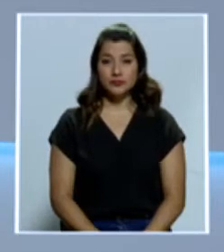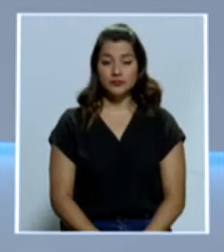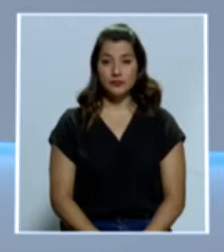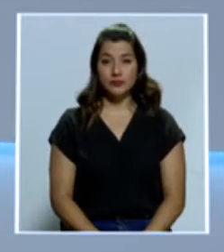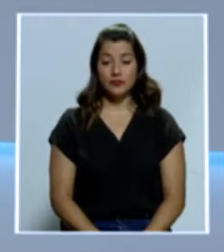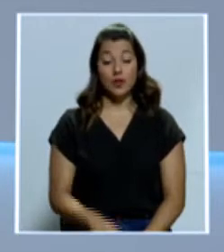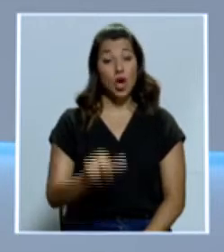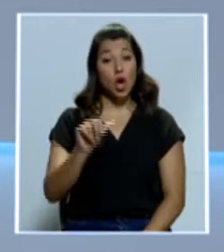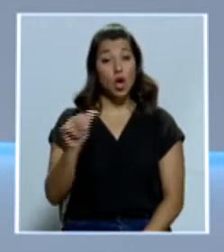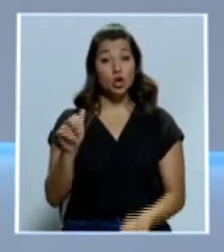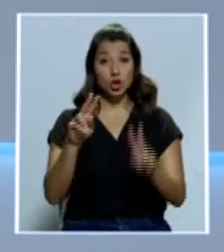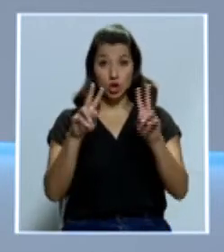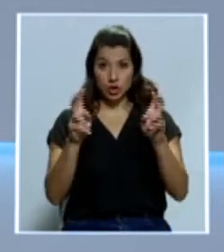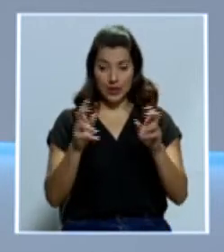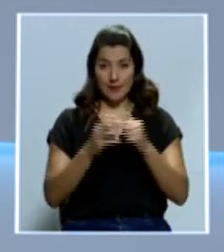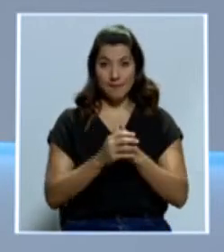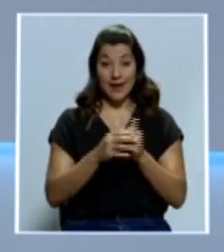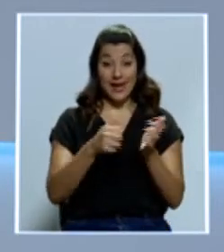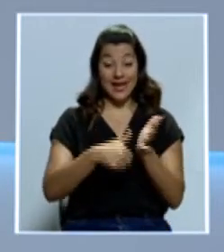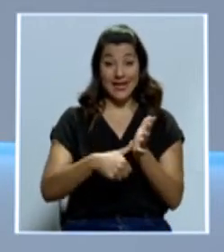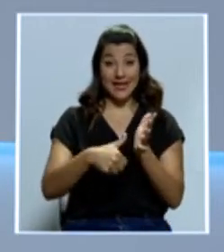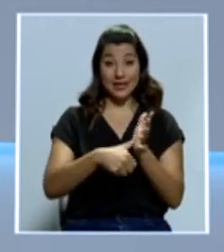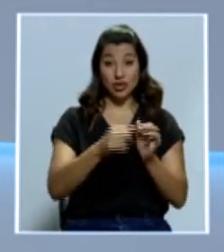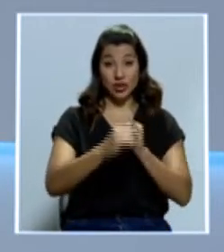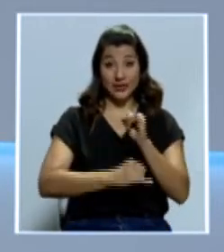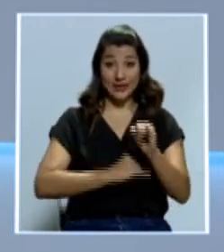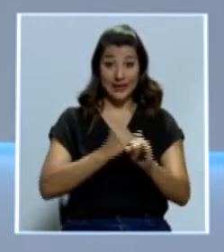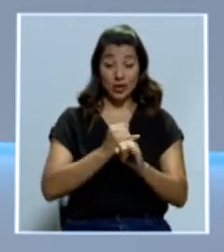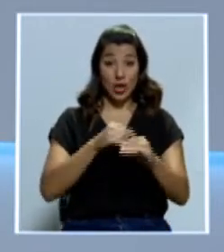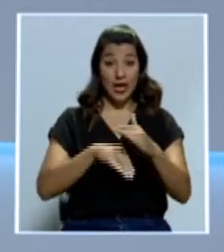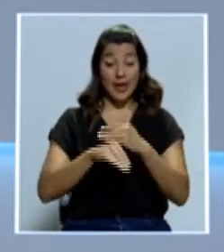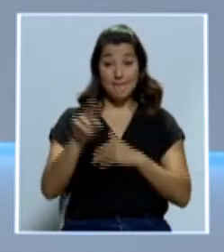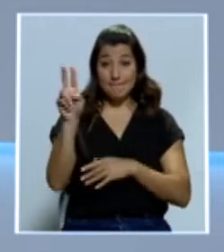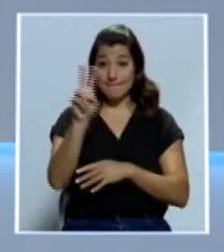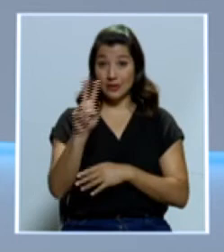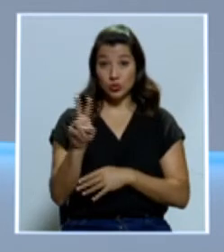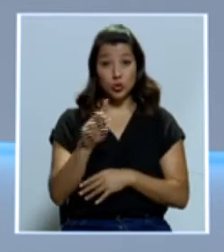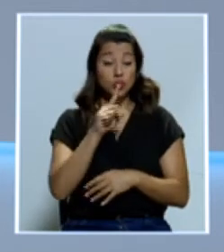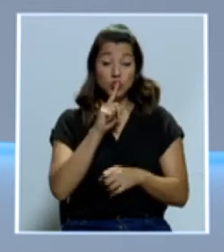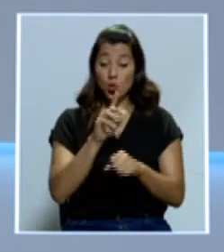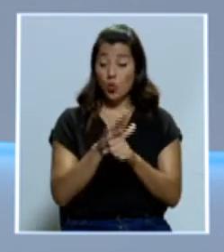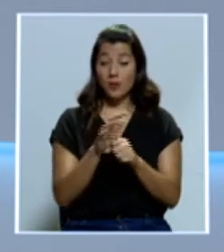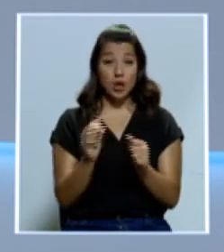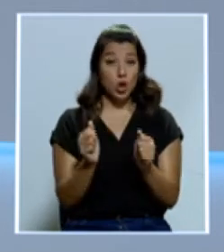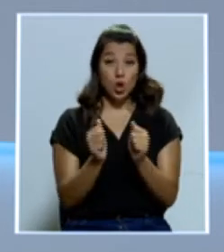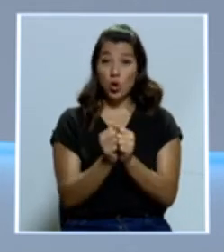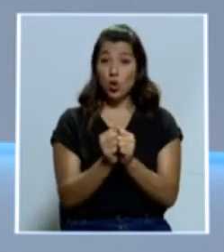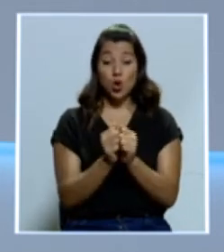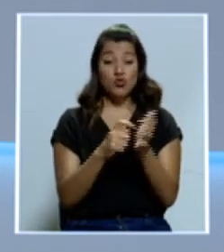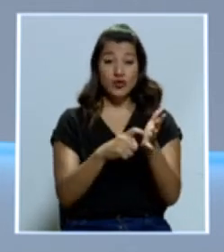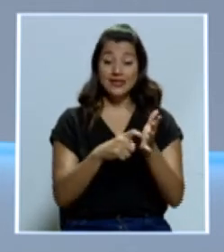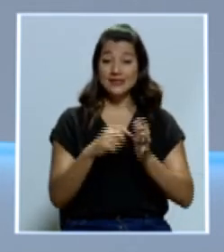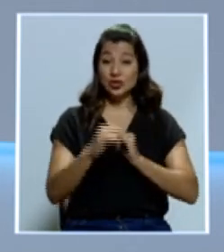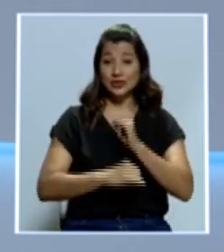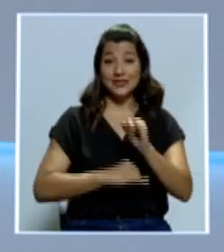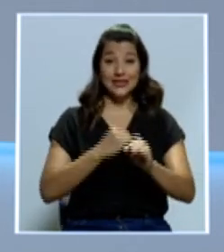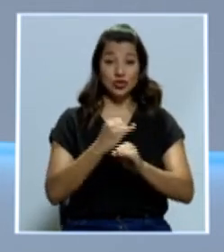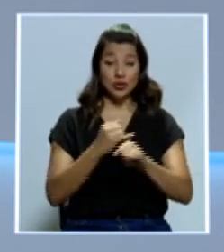Y en otros temas, las elecciones internacionales en Venezuela no cumplieron con los estándares internacionales mínimos.